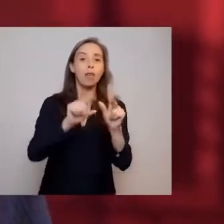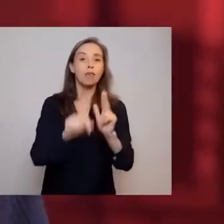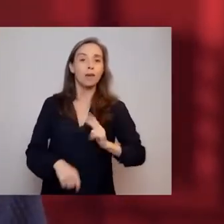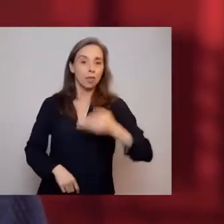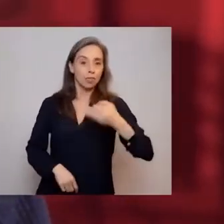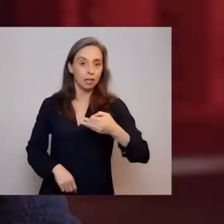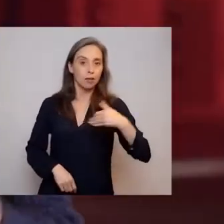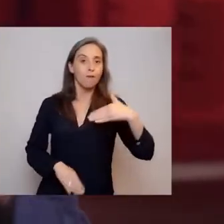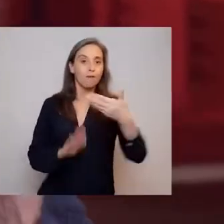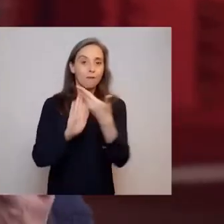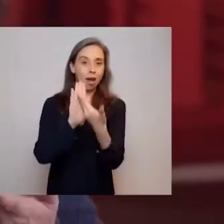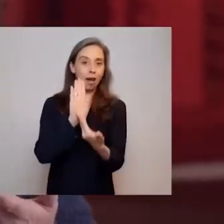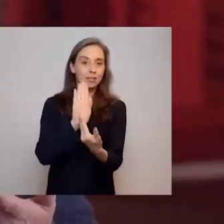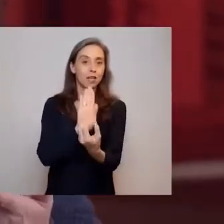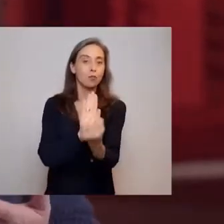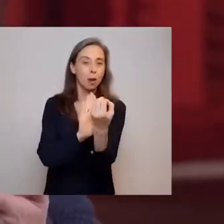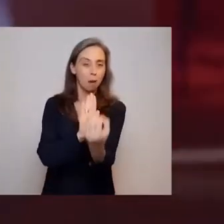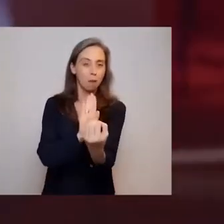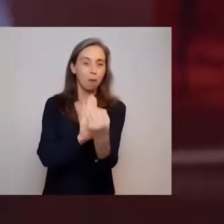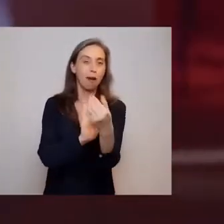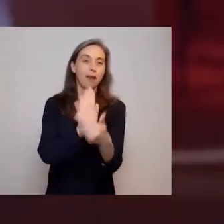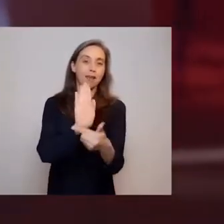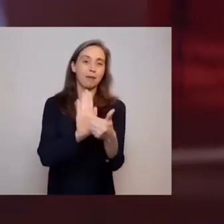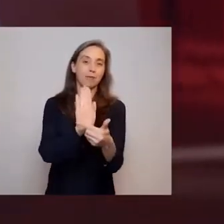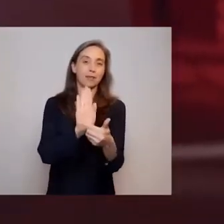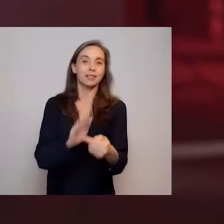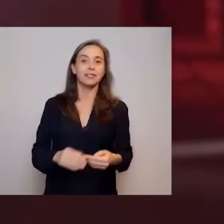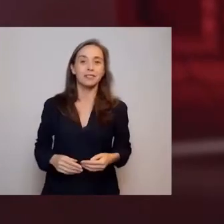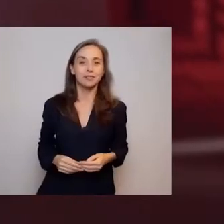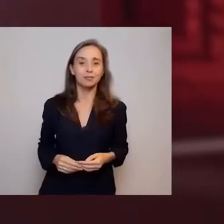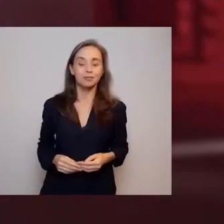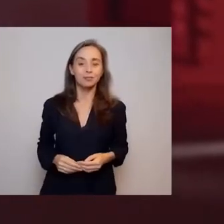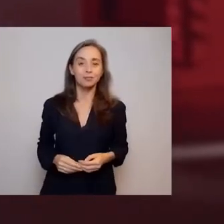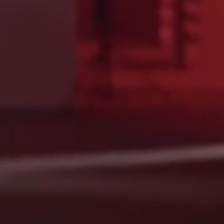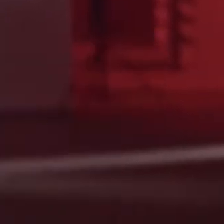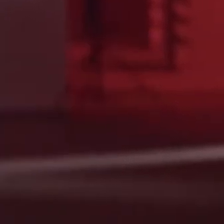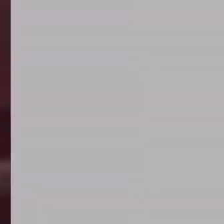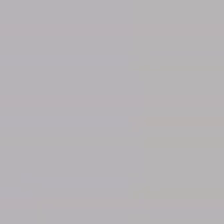defensa de la dignidad. Será una buena política.